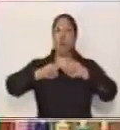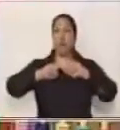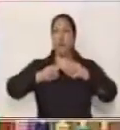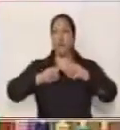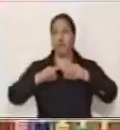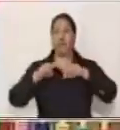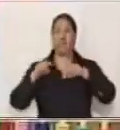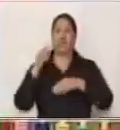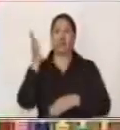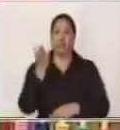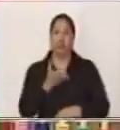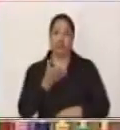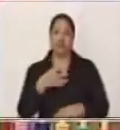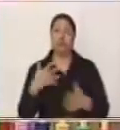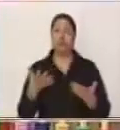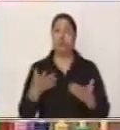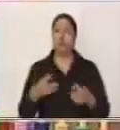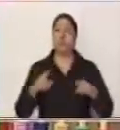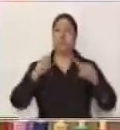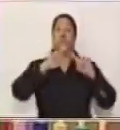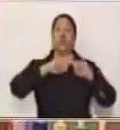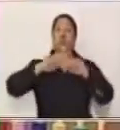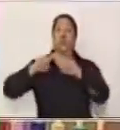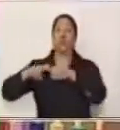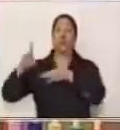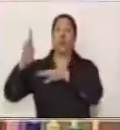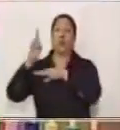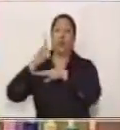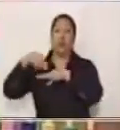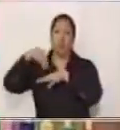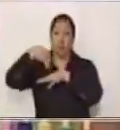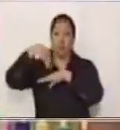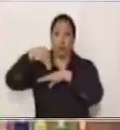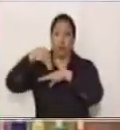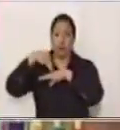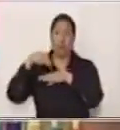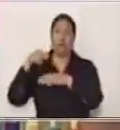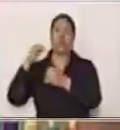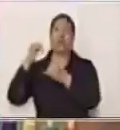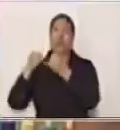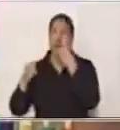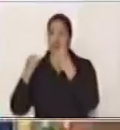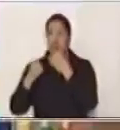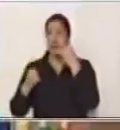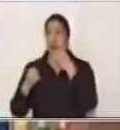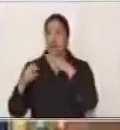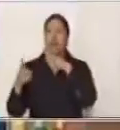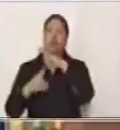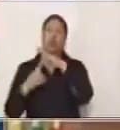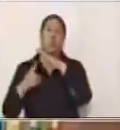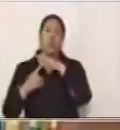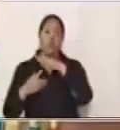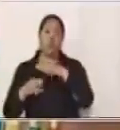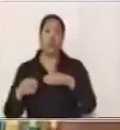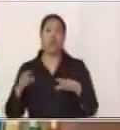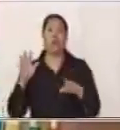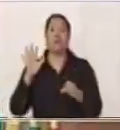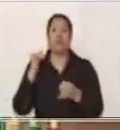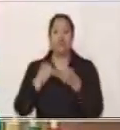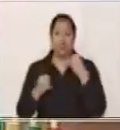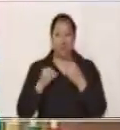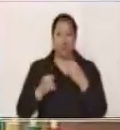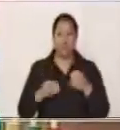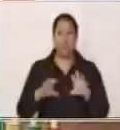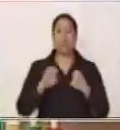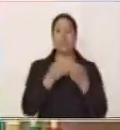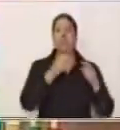Se multiplican los denominadores para obtener el denominador final, recordate que es el número que está abajo. Y se multiplican